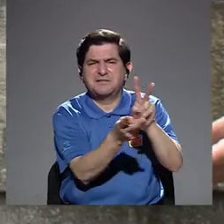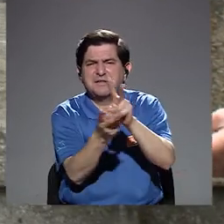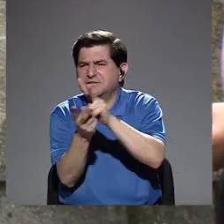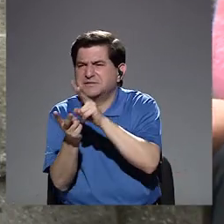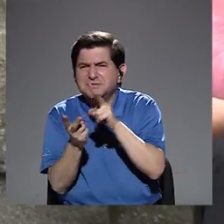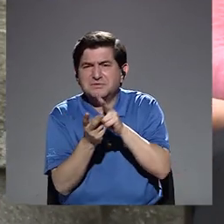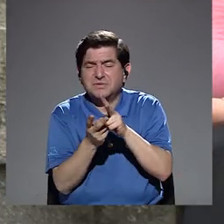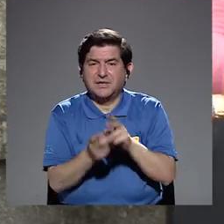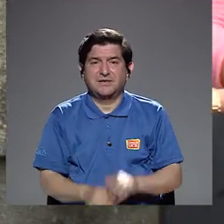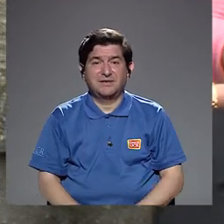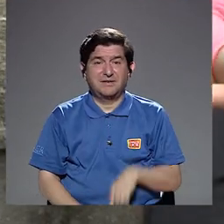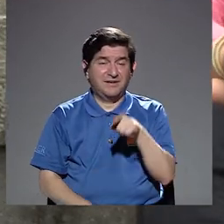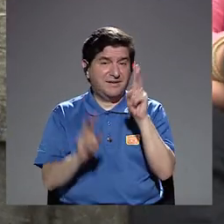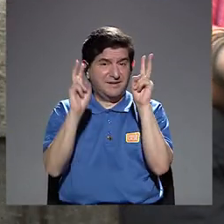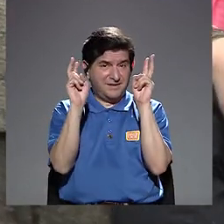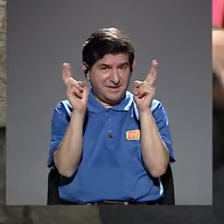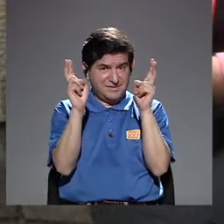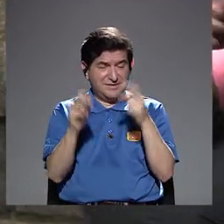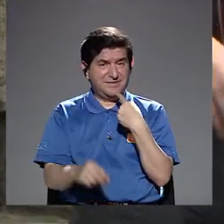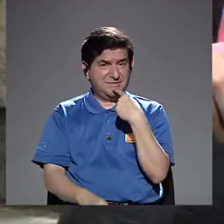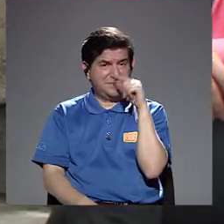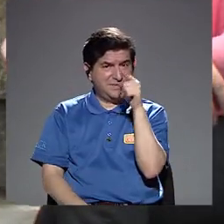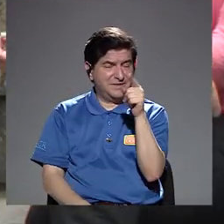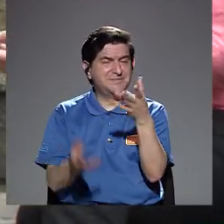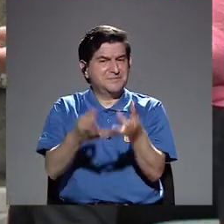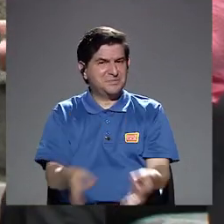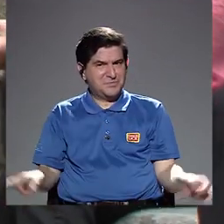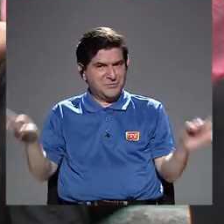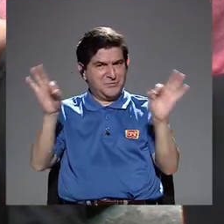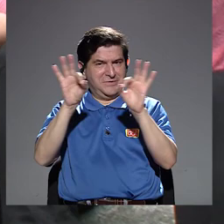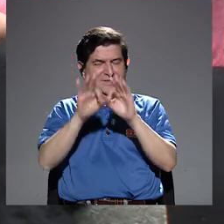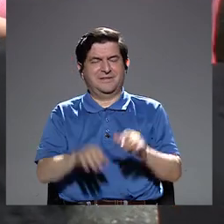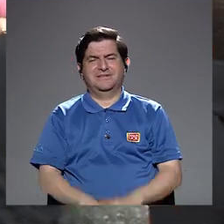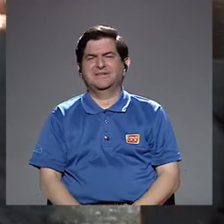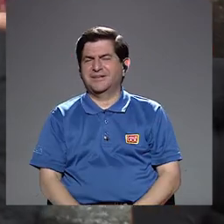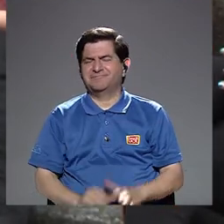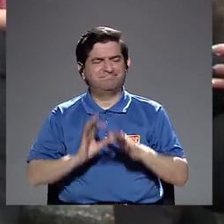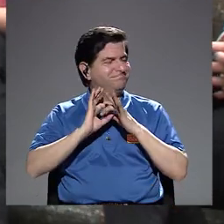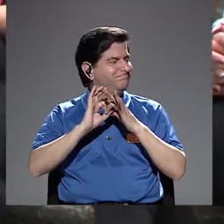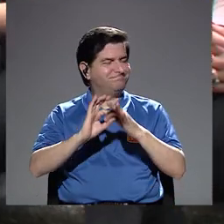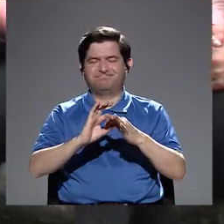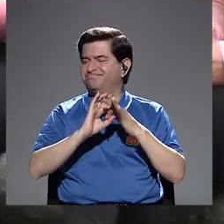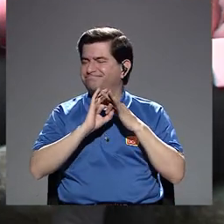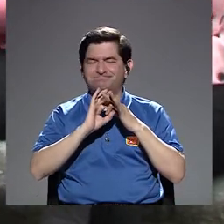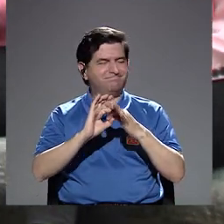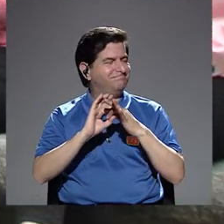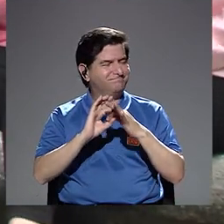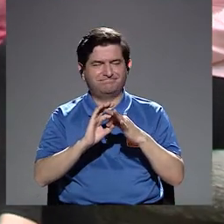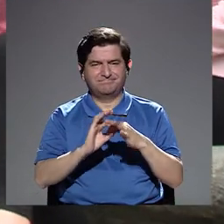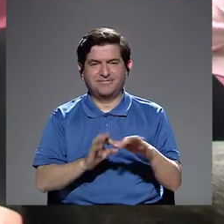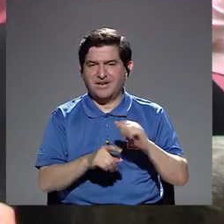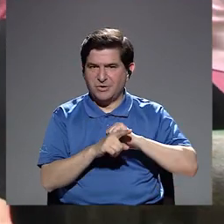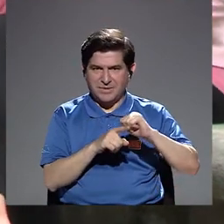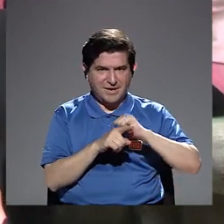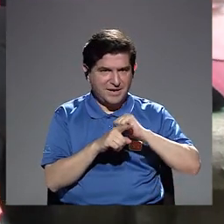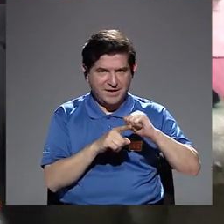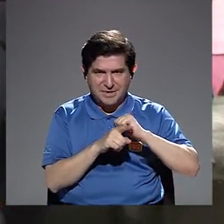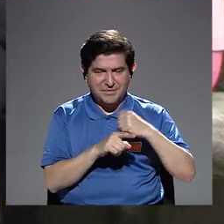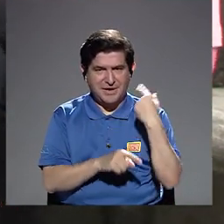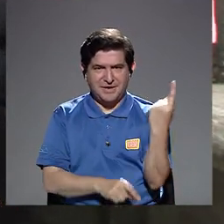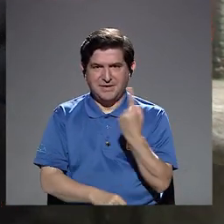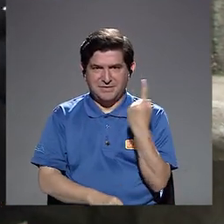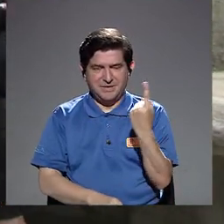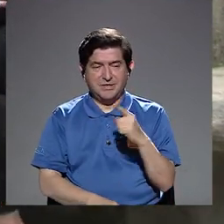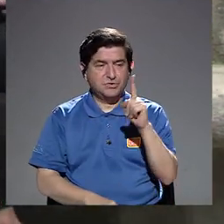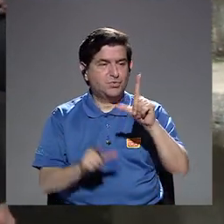Por ejemplo, este tema que sacas es muy importante porque no corresponde a una práctica que